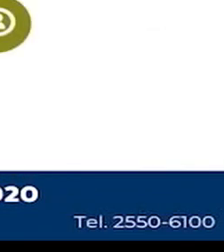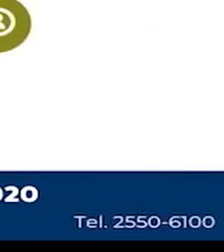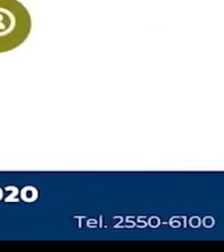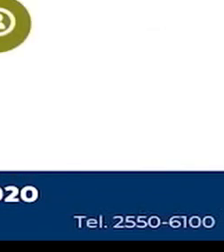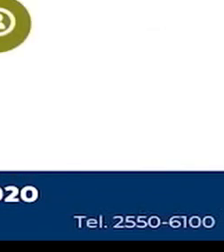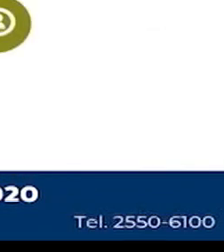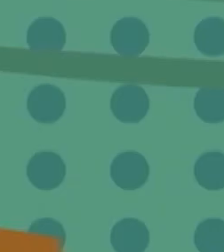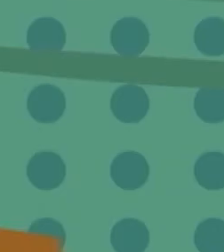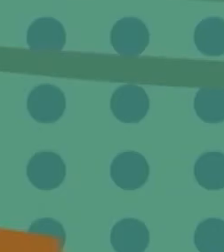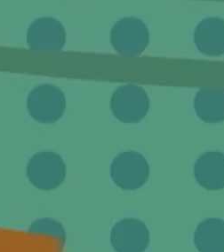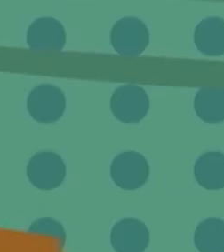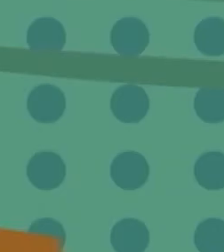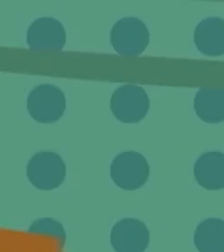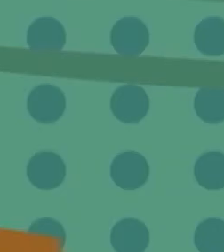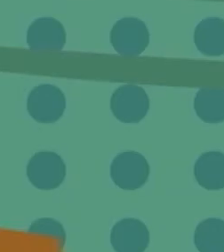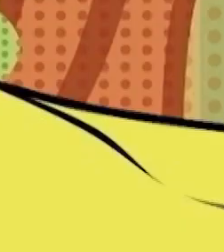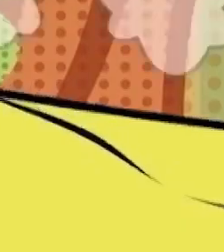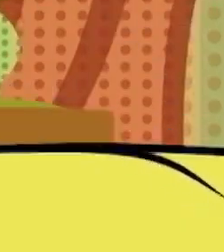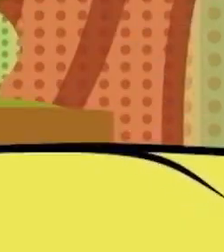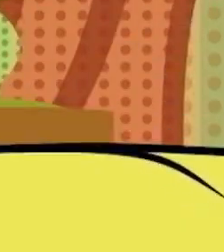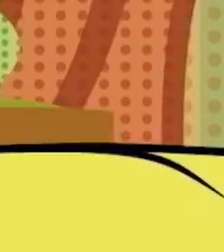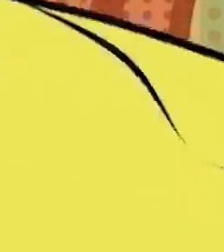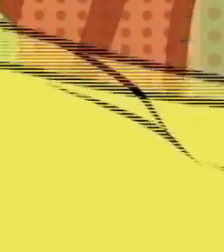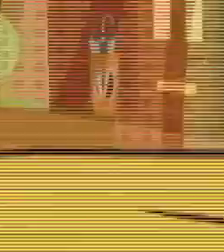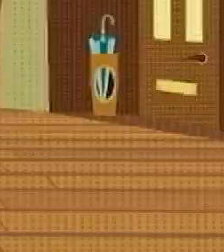Elegí CUC.